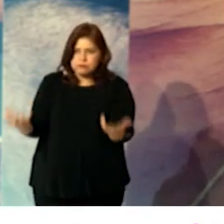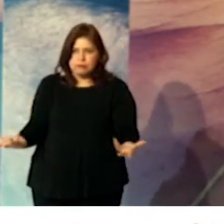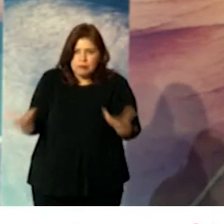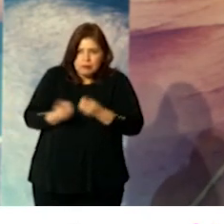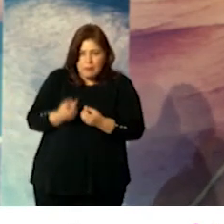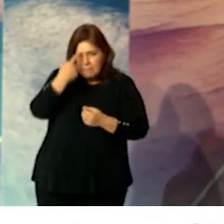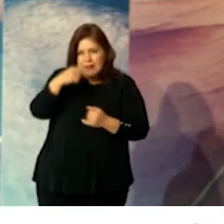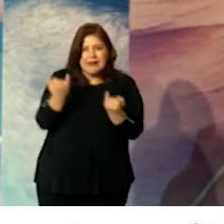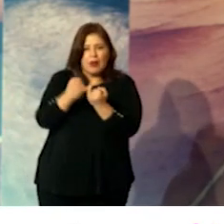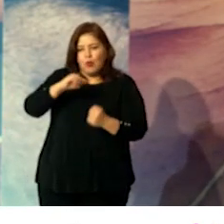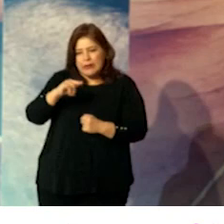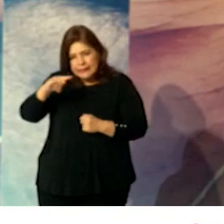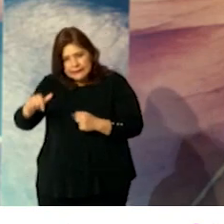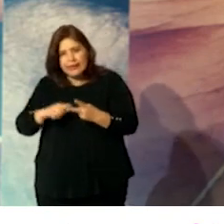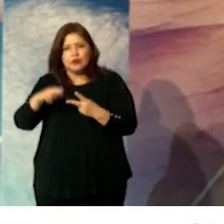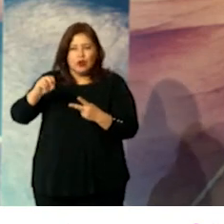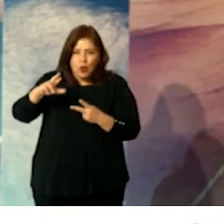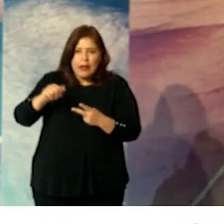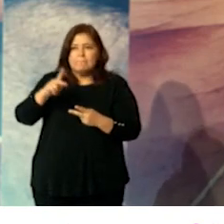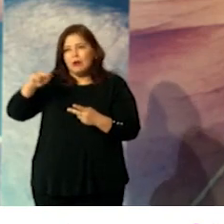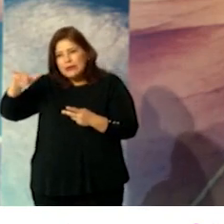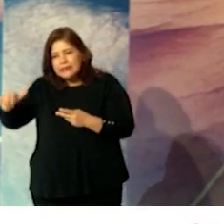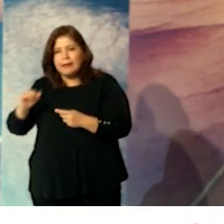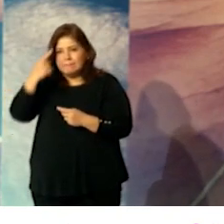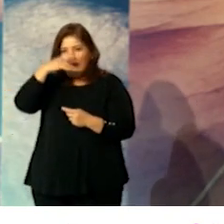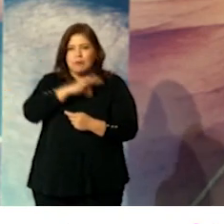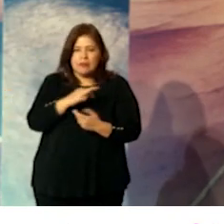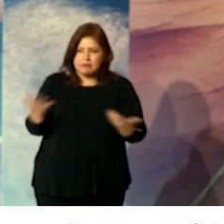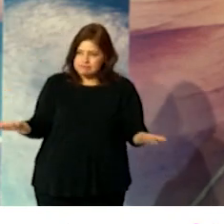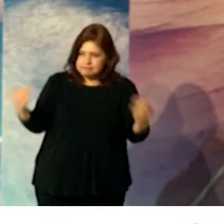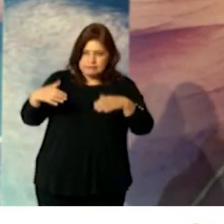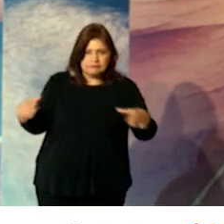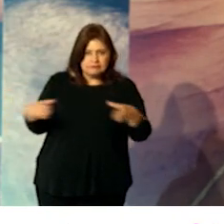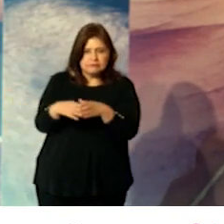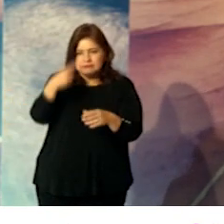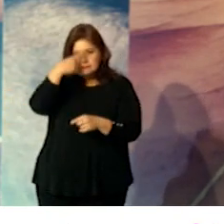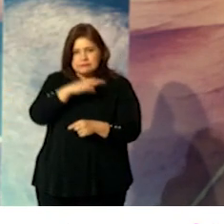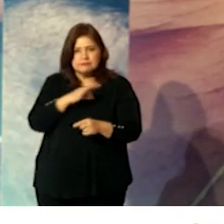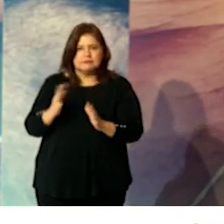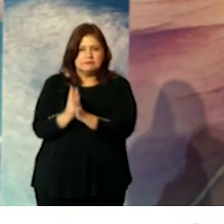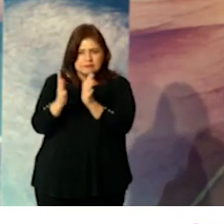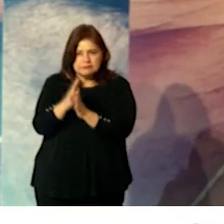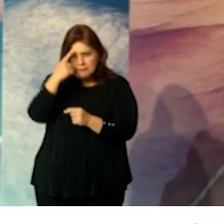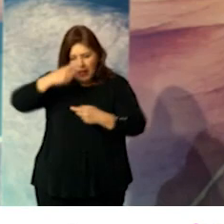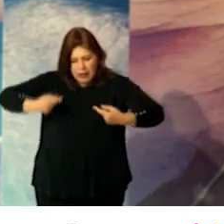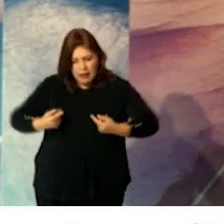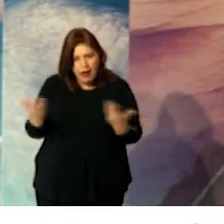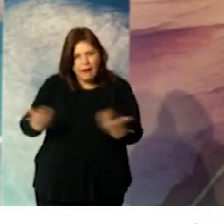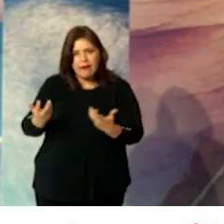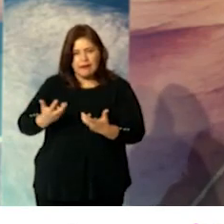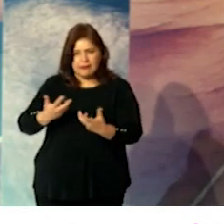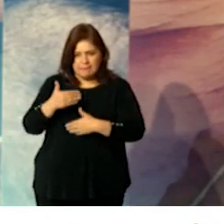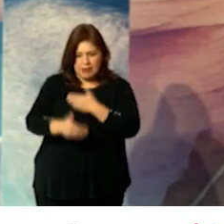Julieta, como Nora, como tú, Paulina, pueden participar de forma más activa en el proceso. Y ahí voy a hacer